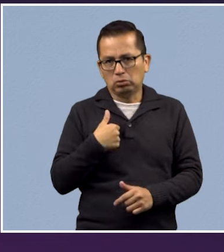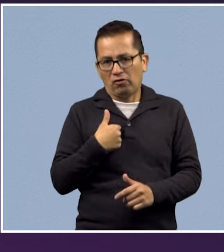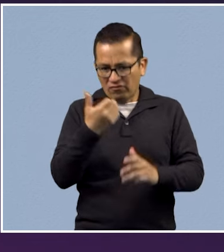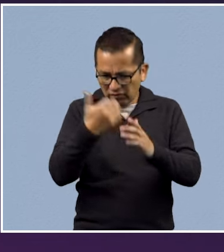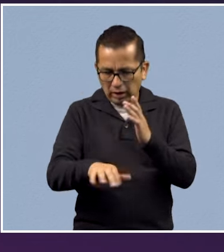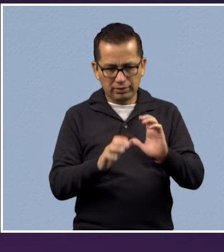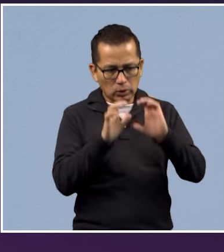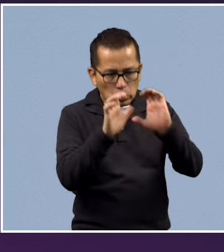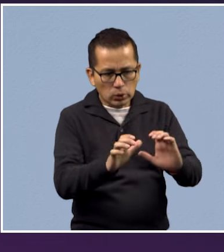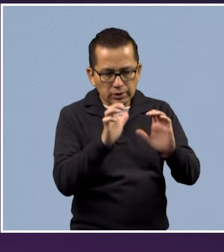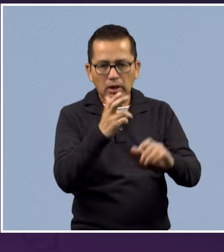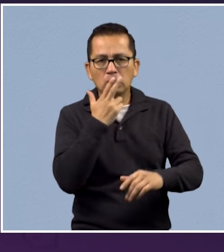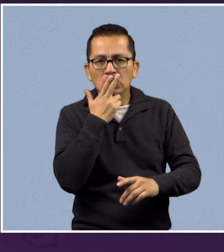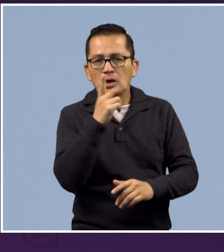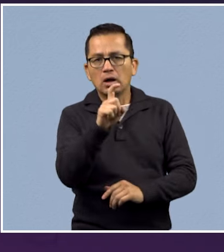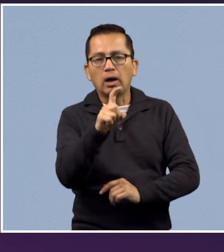Entonces,